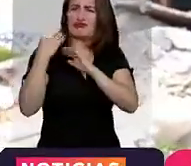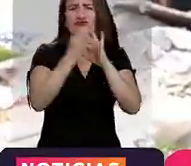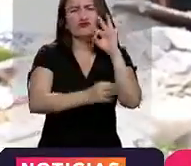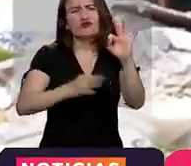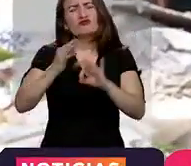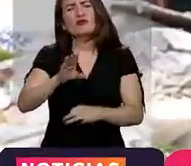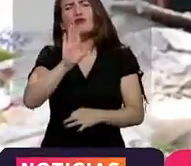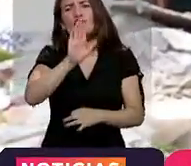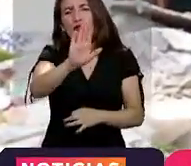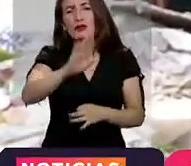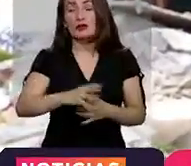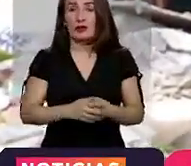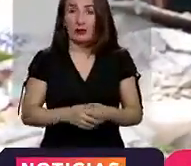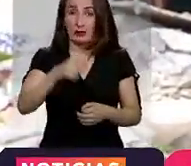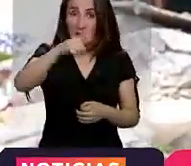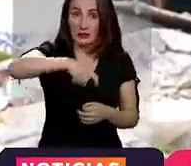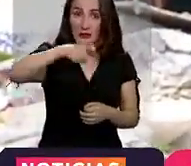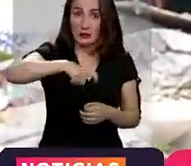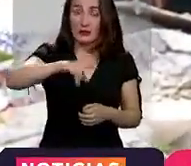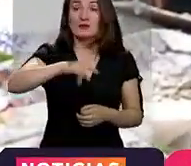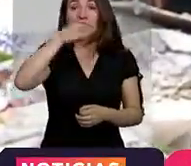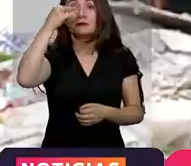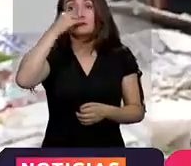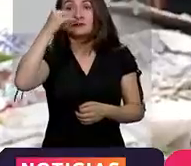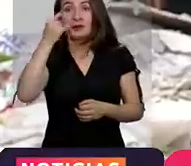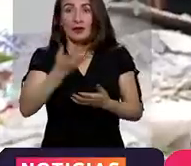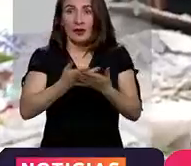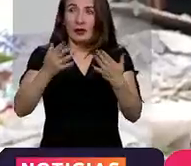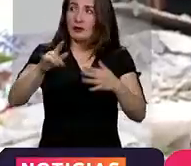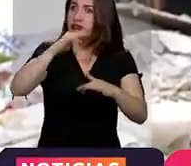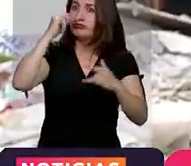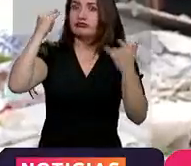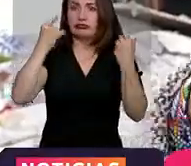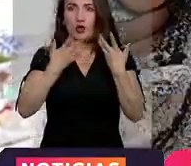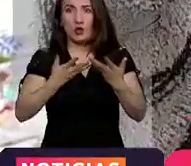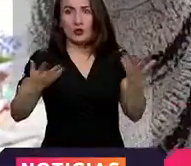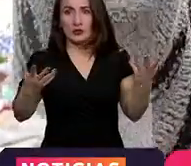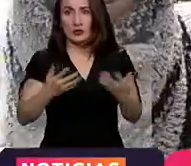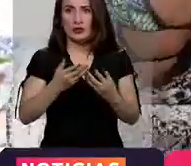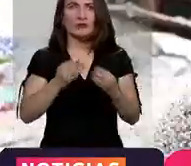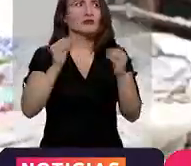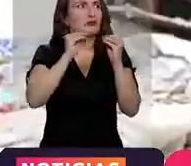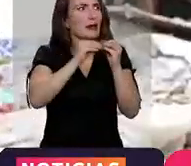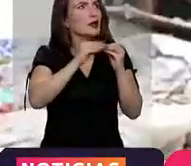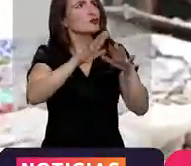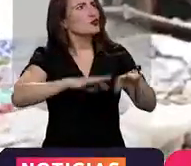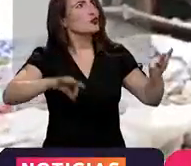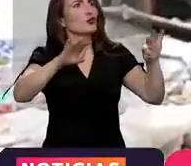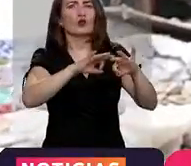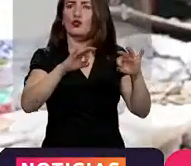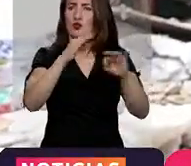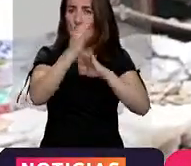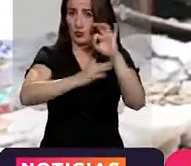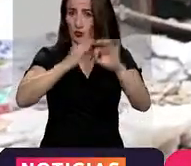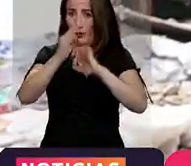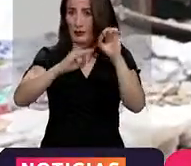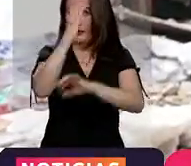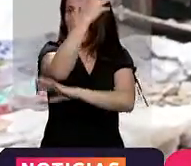Usted necesita respirar, necesita aire para respirar. Necesitamos cuidar a estos hermanos